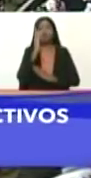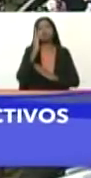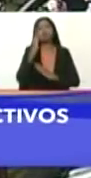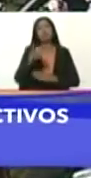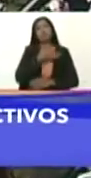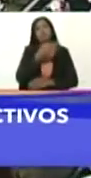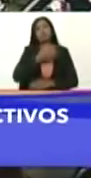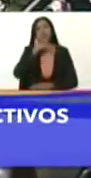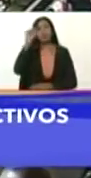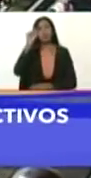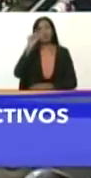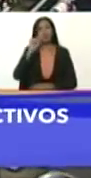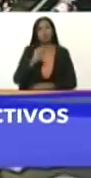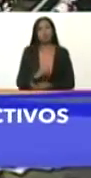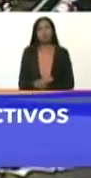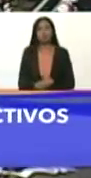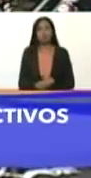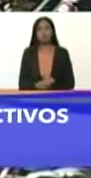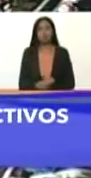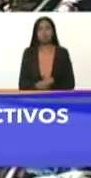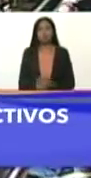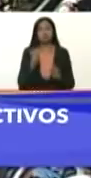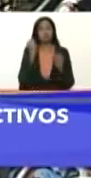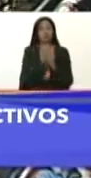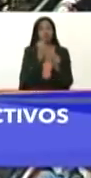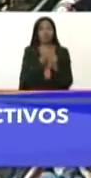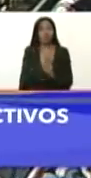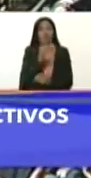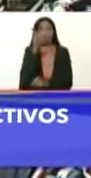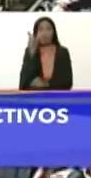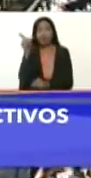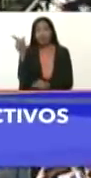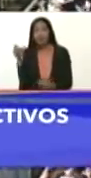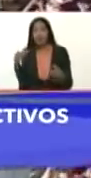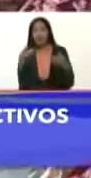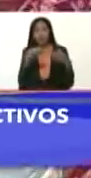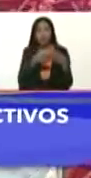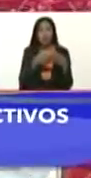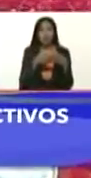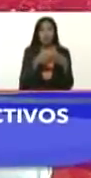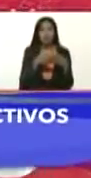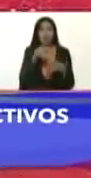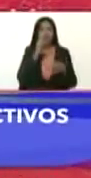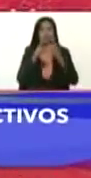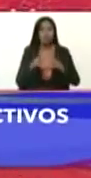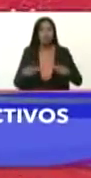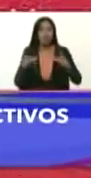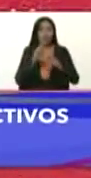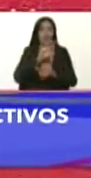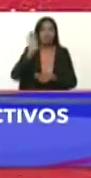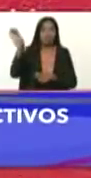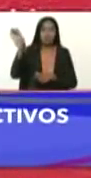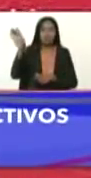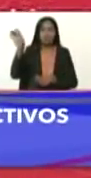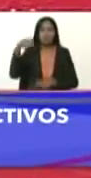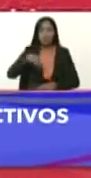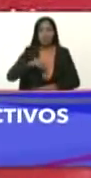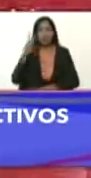socialismo es la clase obrera. Y si en algún lugar del país de